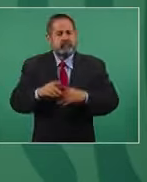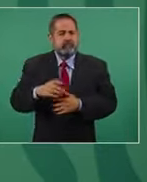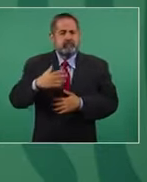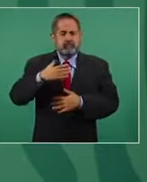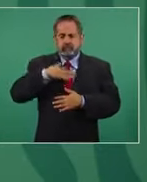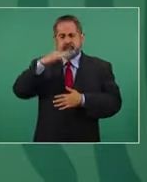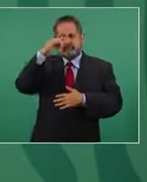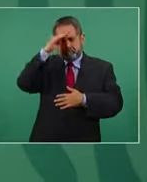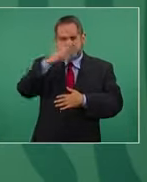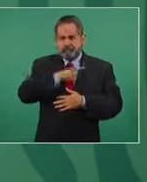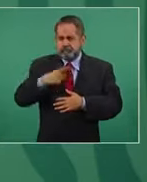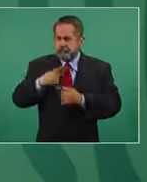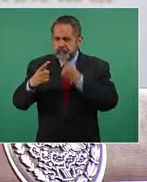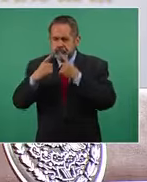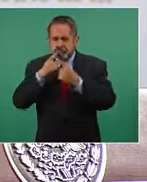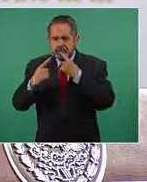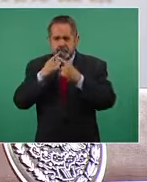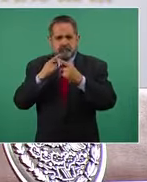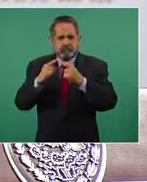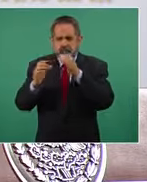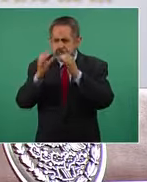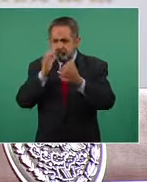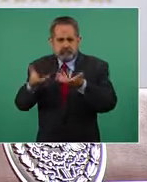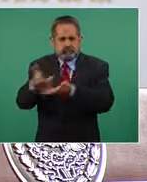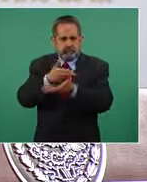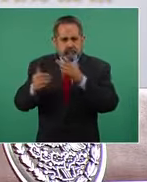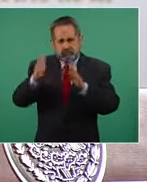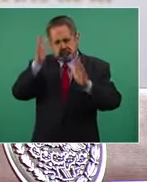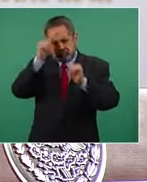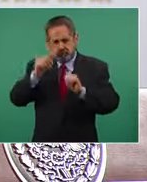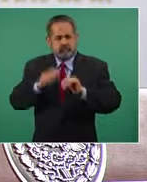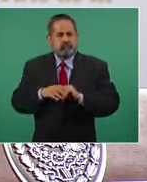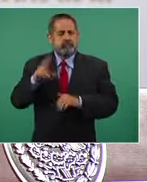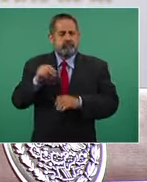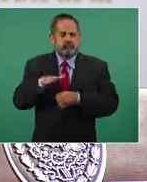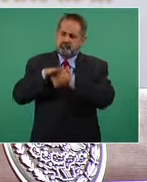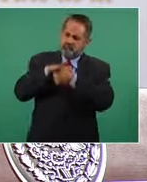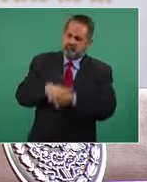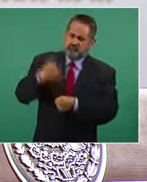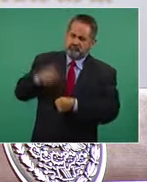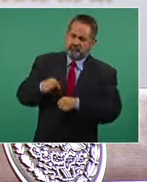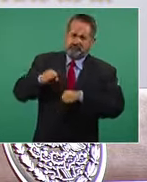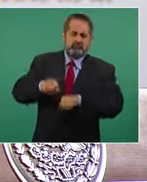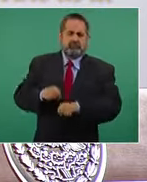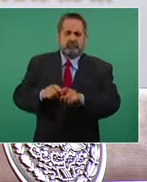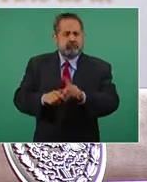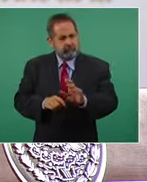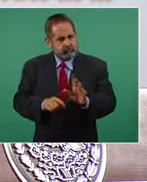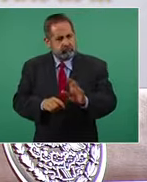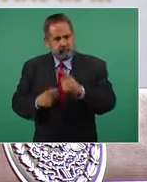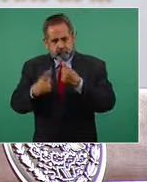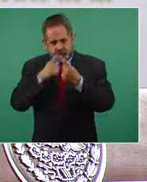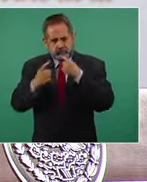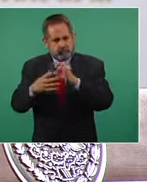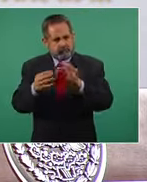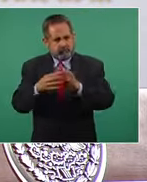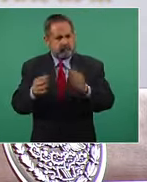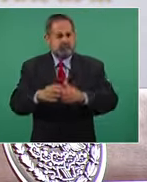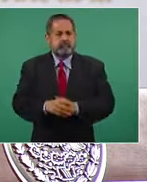buscar el diálogo y el acuerdo y no usar la fuerza. Esto mismo